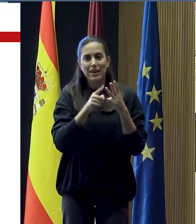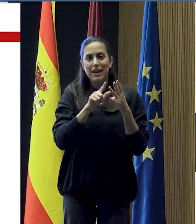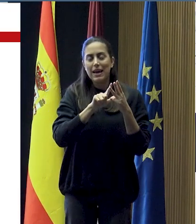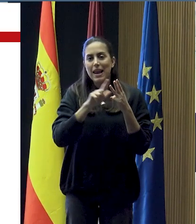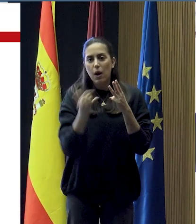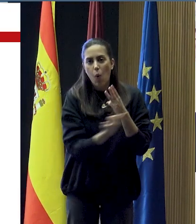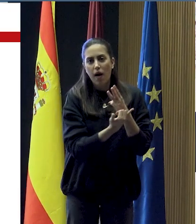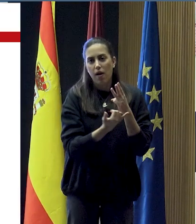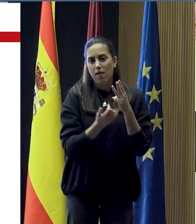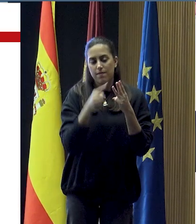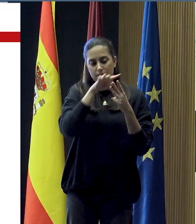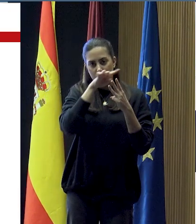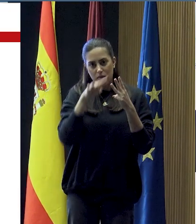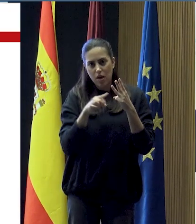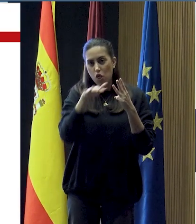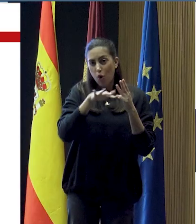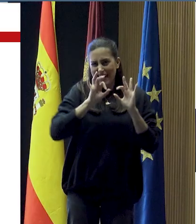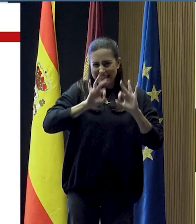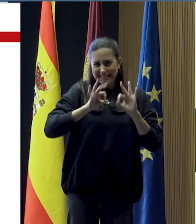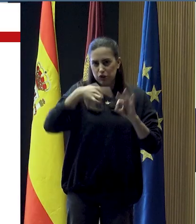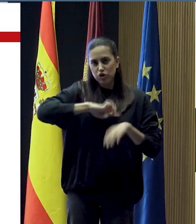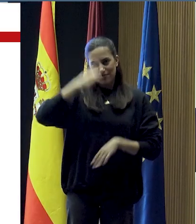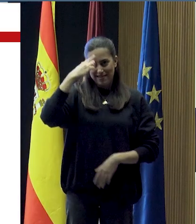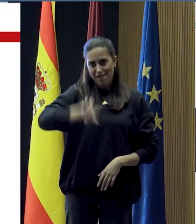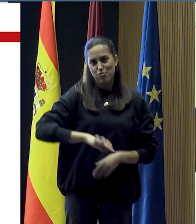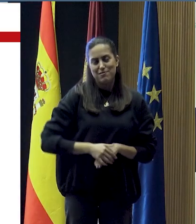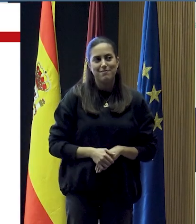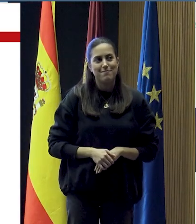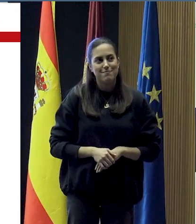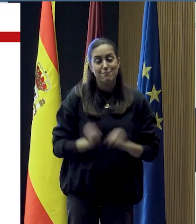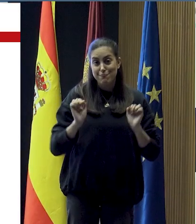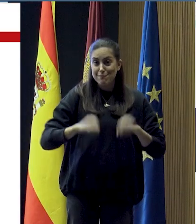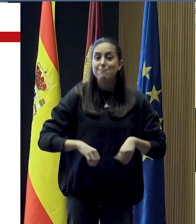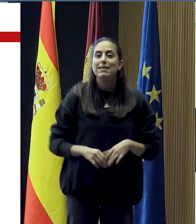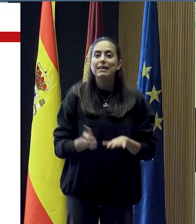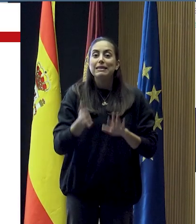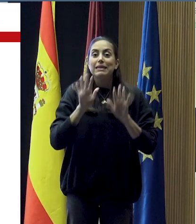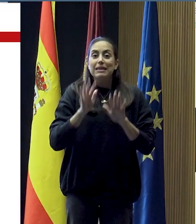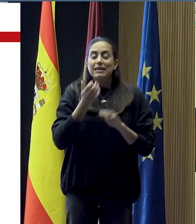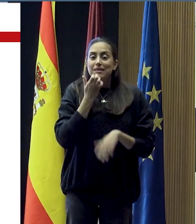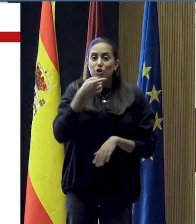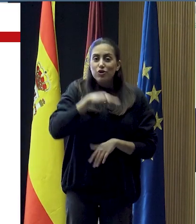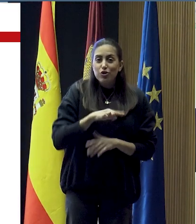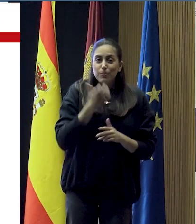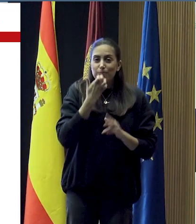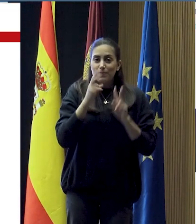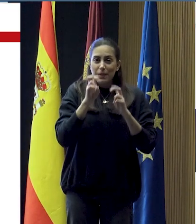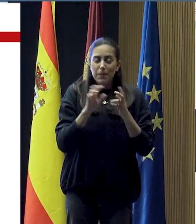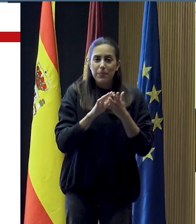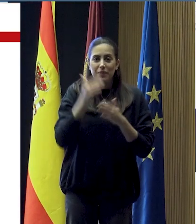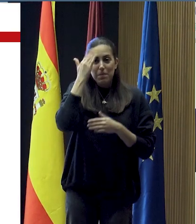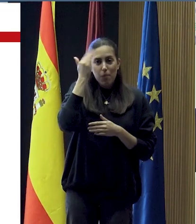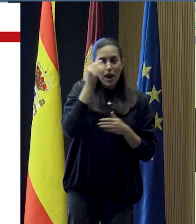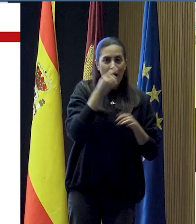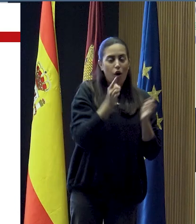lenguaje. Sabemos que están en sitios muy concretos, ¿vale? Sin embargo, cuando empezamos a hablar de la memoria a corto